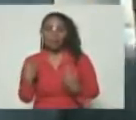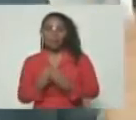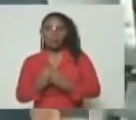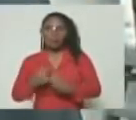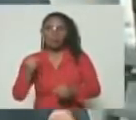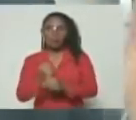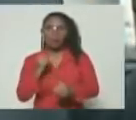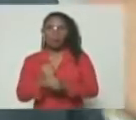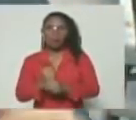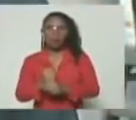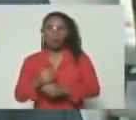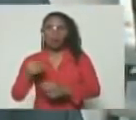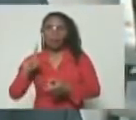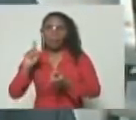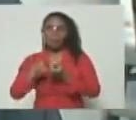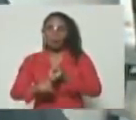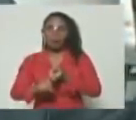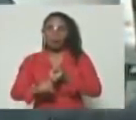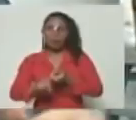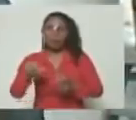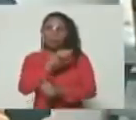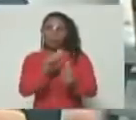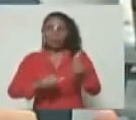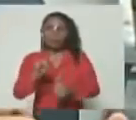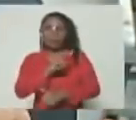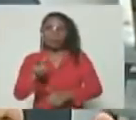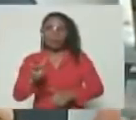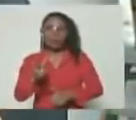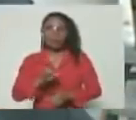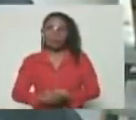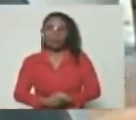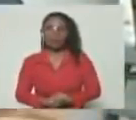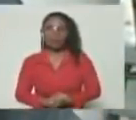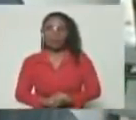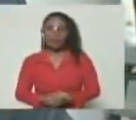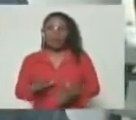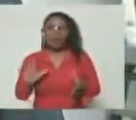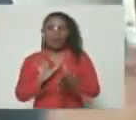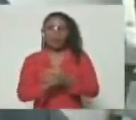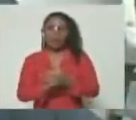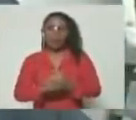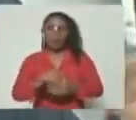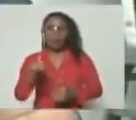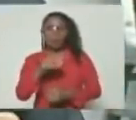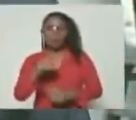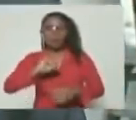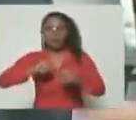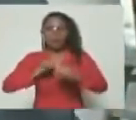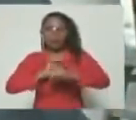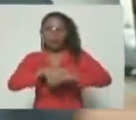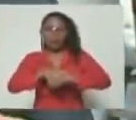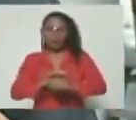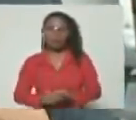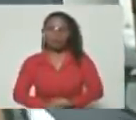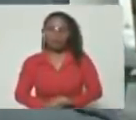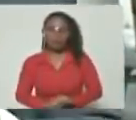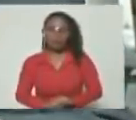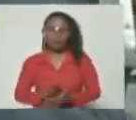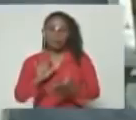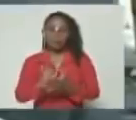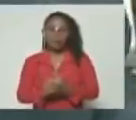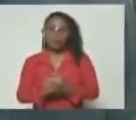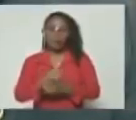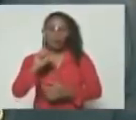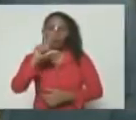primera combatiente, querida vicepresidenta ejecutiva, querido colega parlamentario presidente Jorge Rodríguez Gómez, colega parlamentario